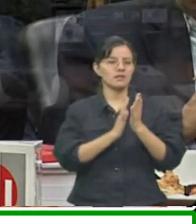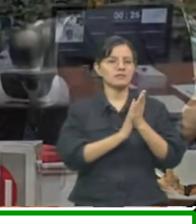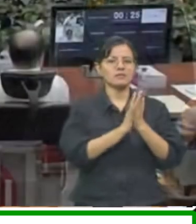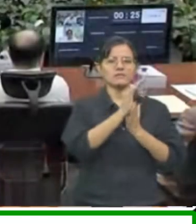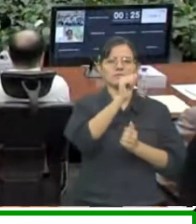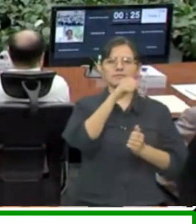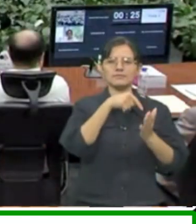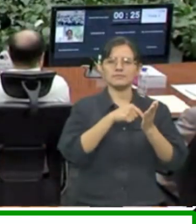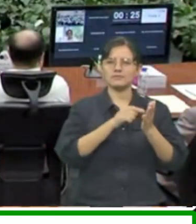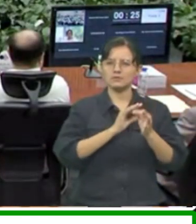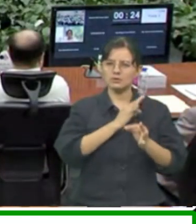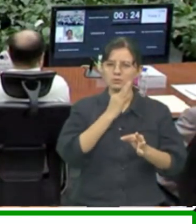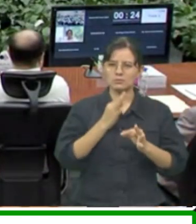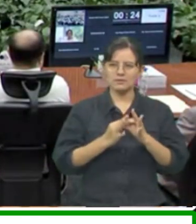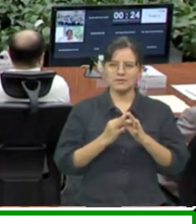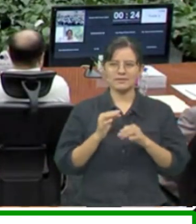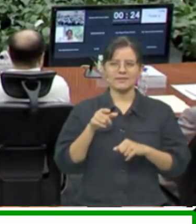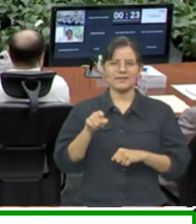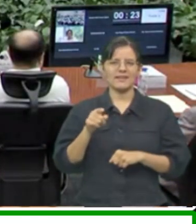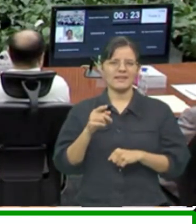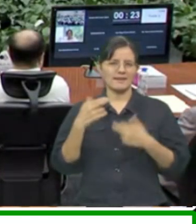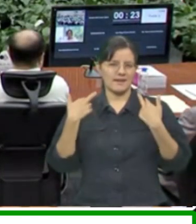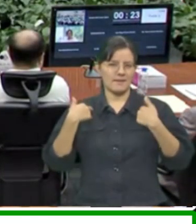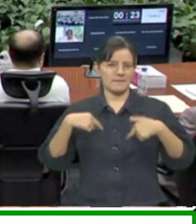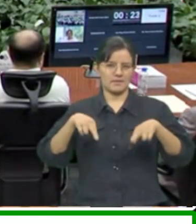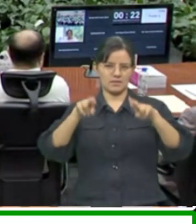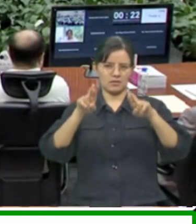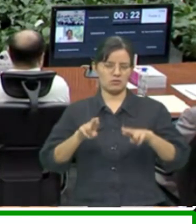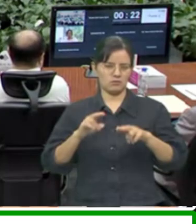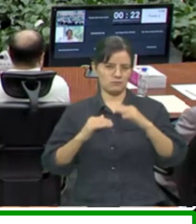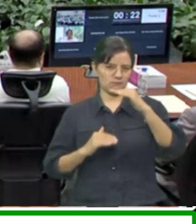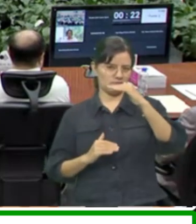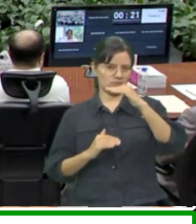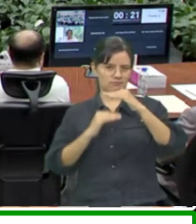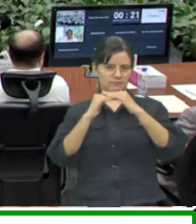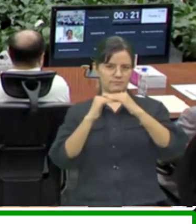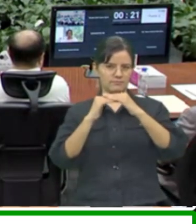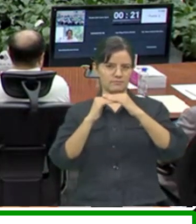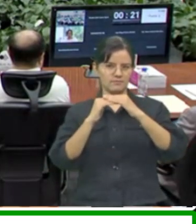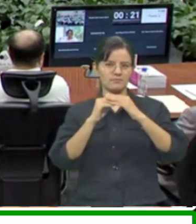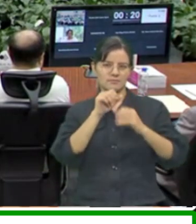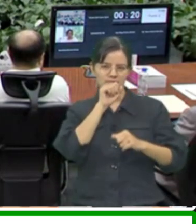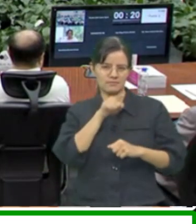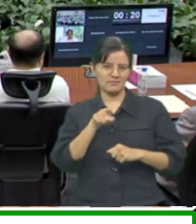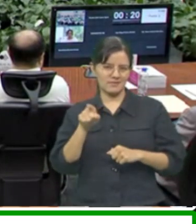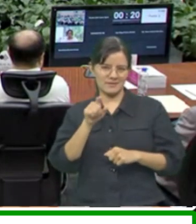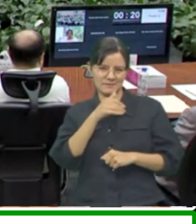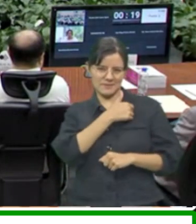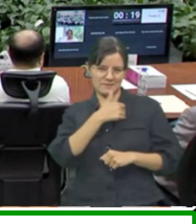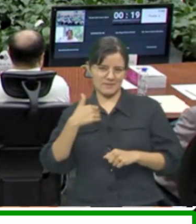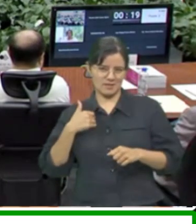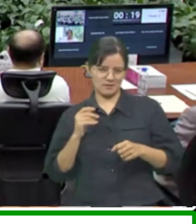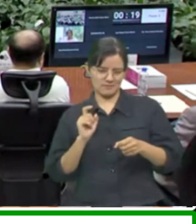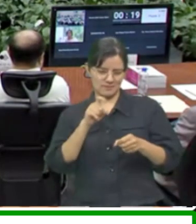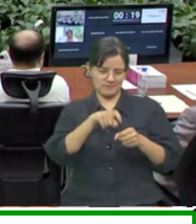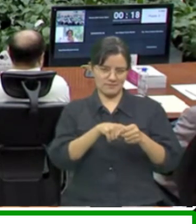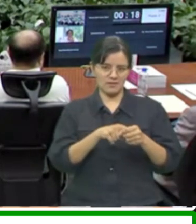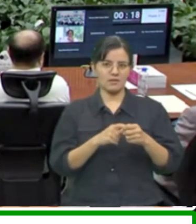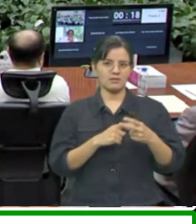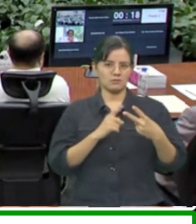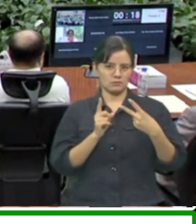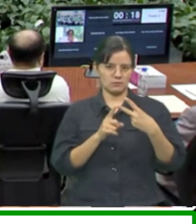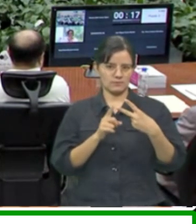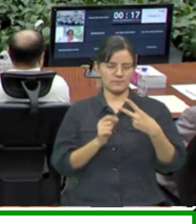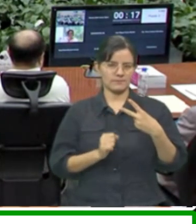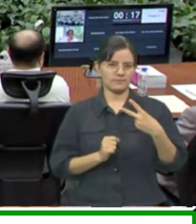la sobrerepresentación, igual que se hizo en la afiliación efectiva? 1. Y 2, es de explorado